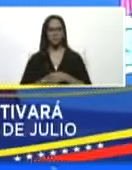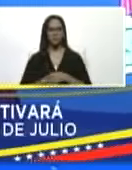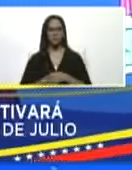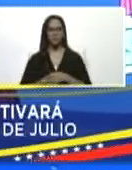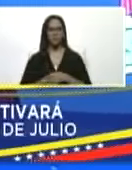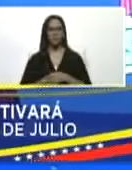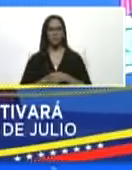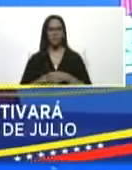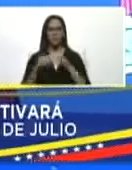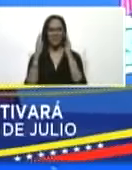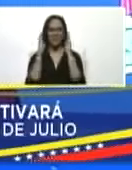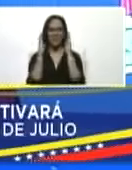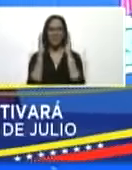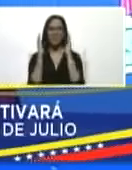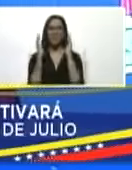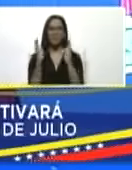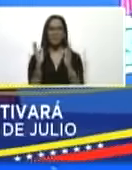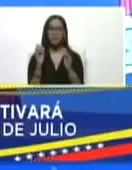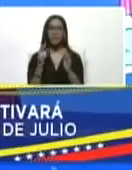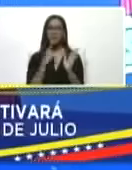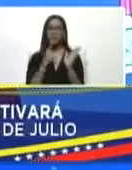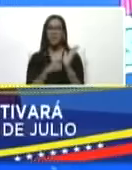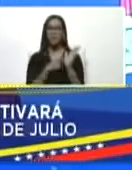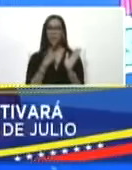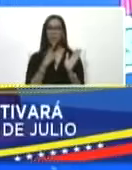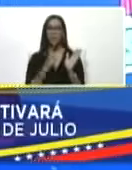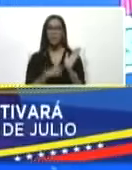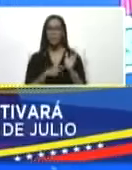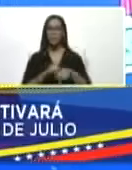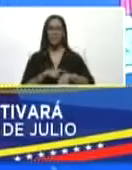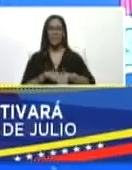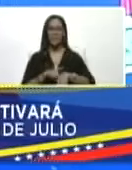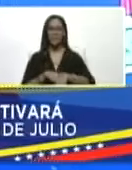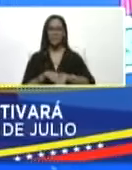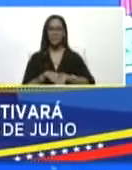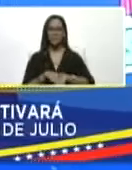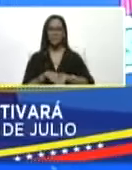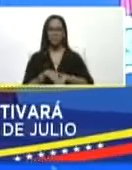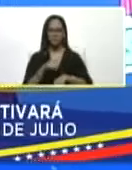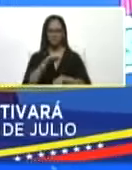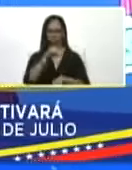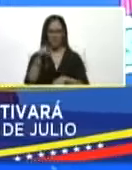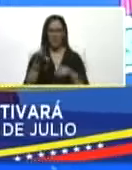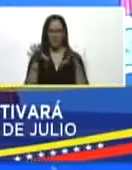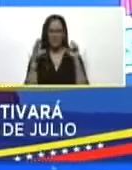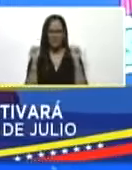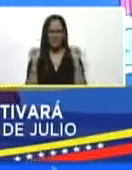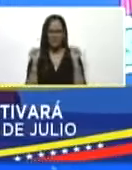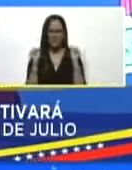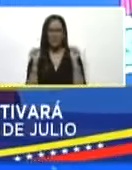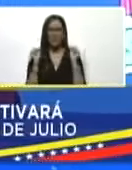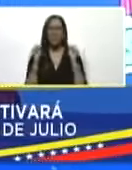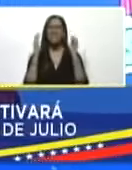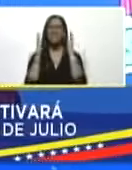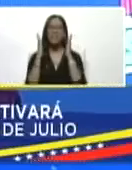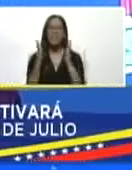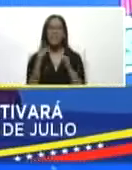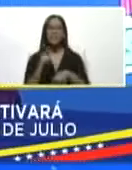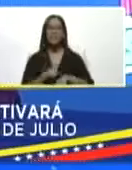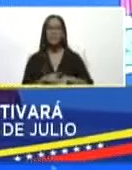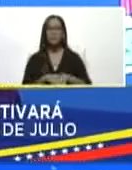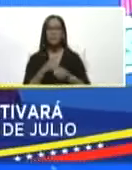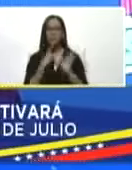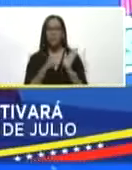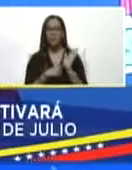De dedicación, tiempo completo. Ustedes me entienden, ¿verdad? Dedicación, tiempo